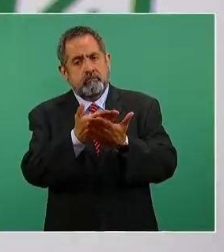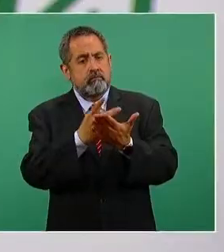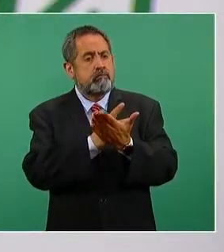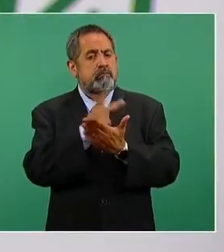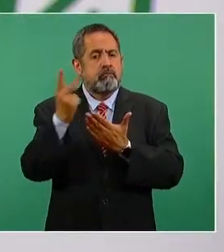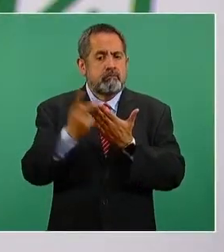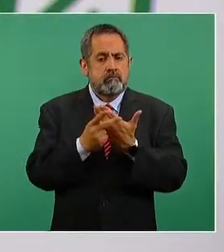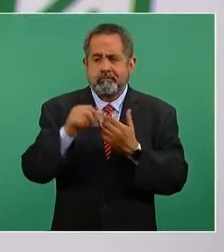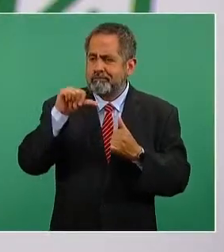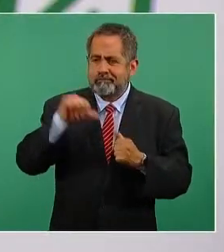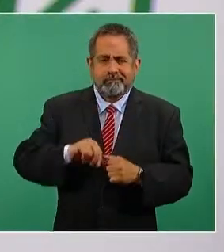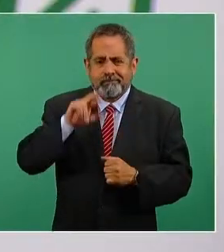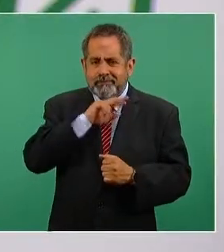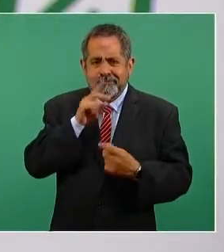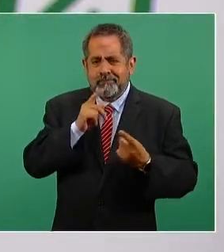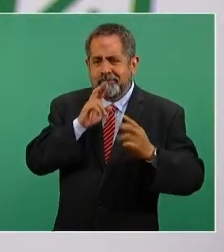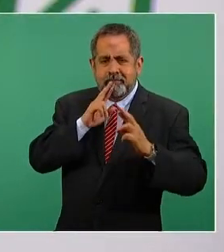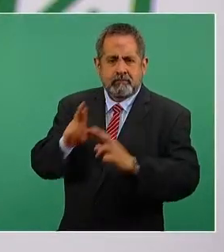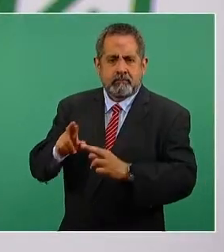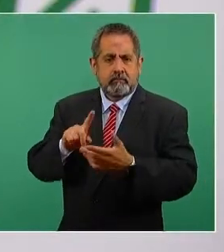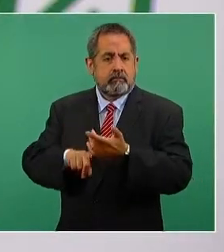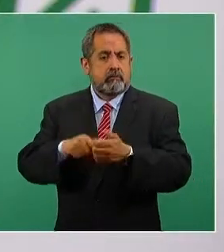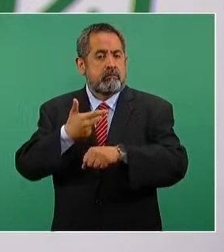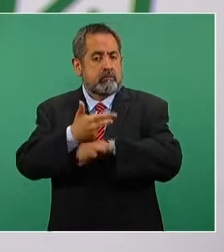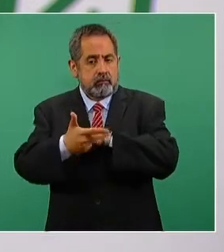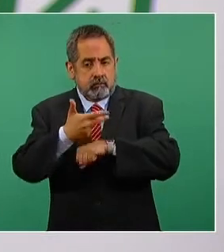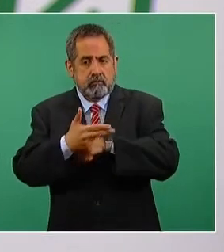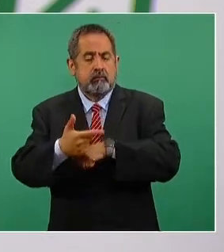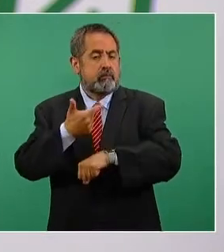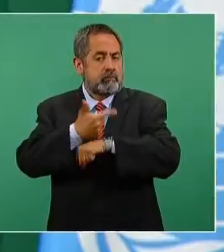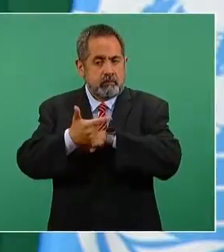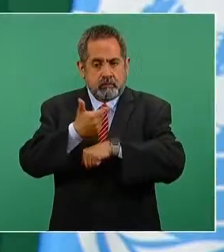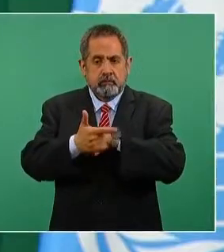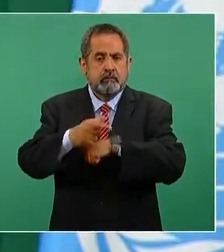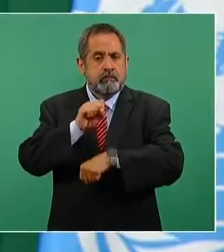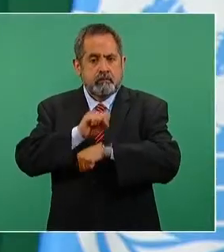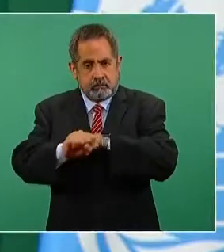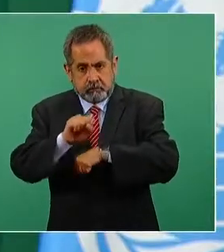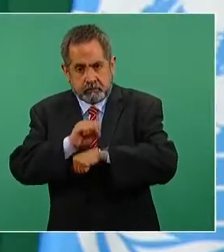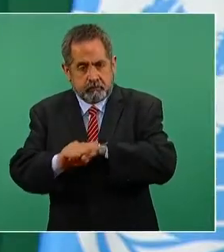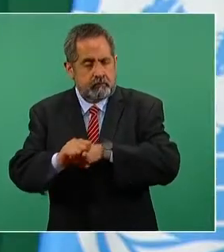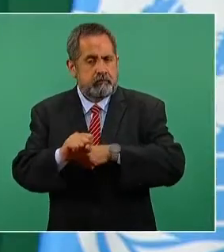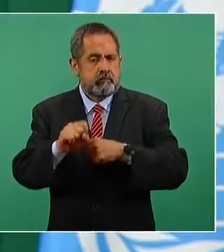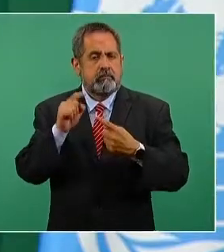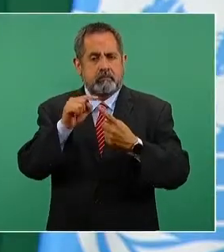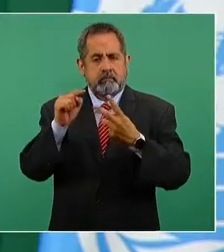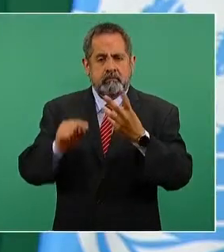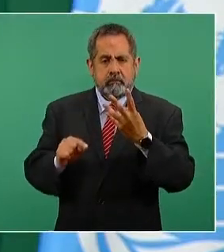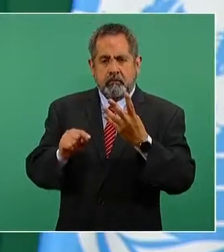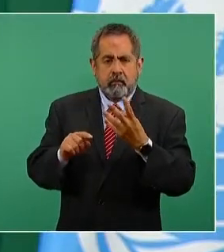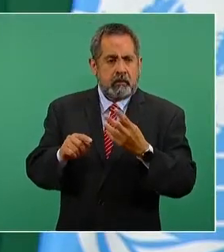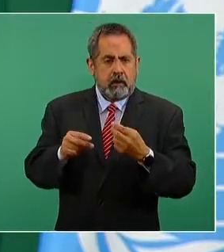acción inmediata en Honduras, Guatemala, El Salvador y otra serie de